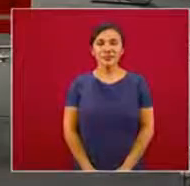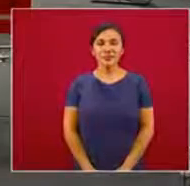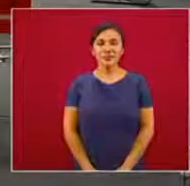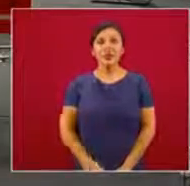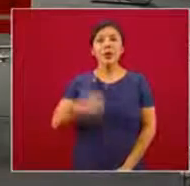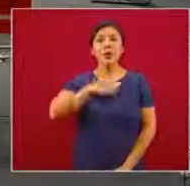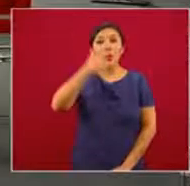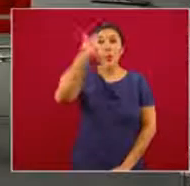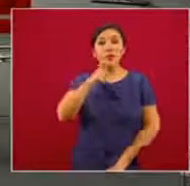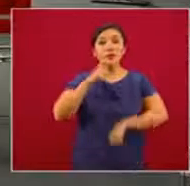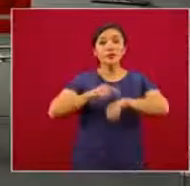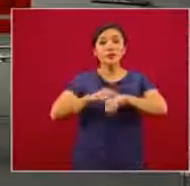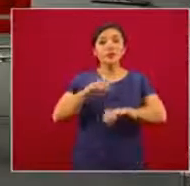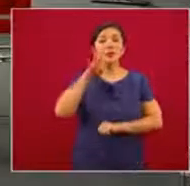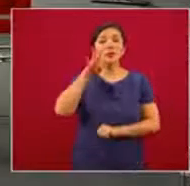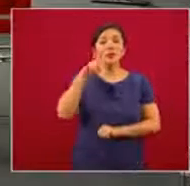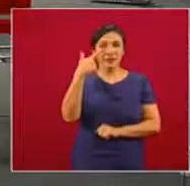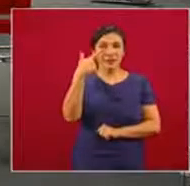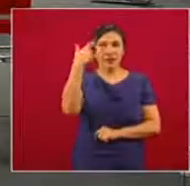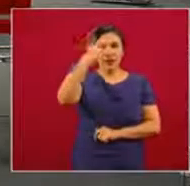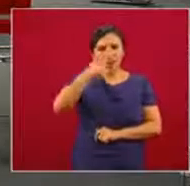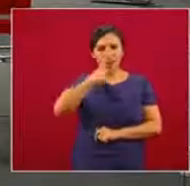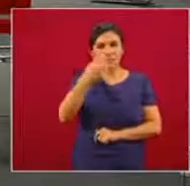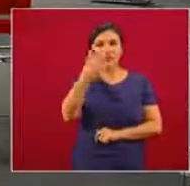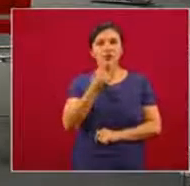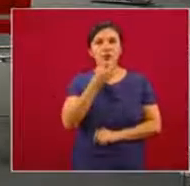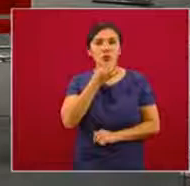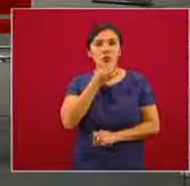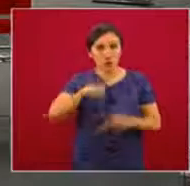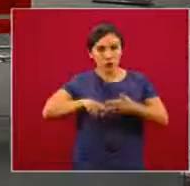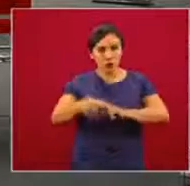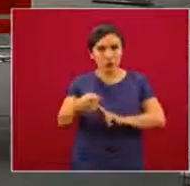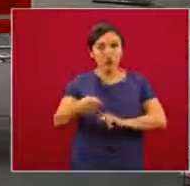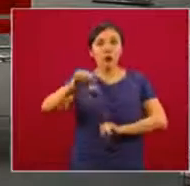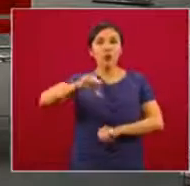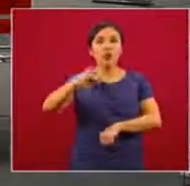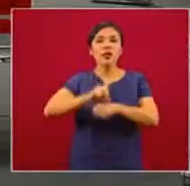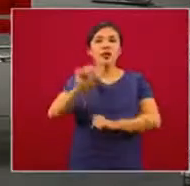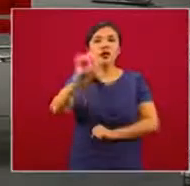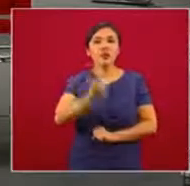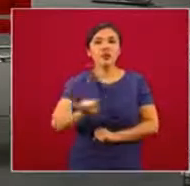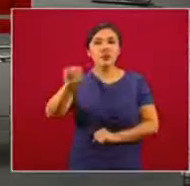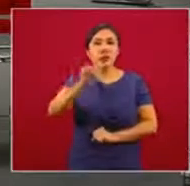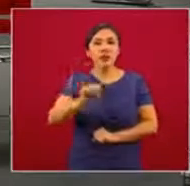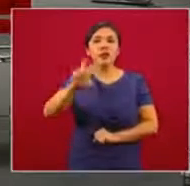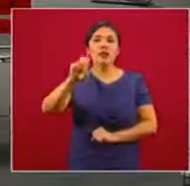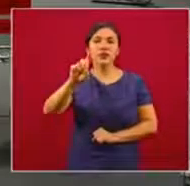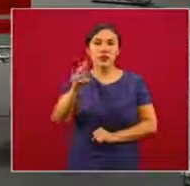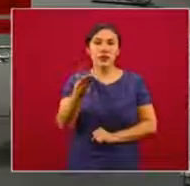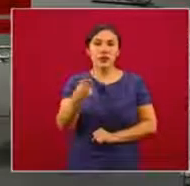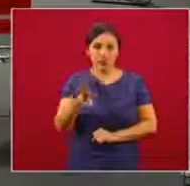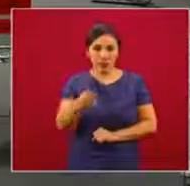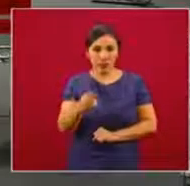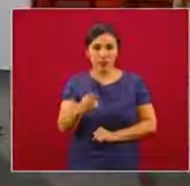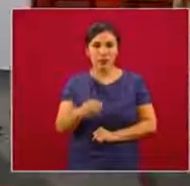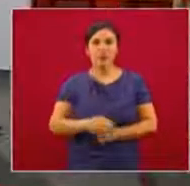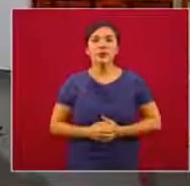Buenas noches, son las 19 horas con 3 minutos de este sábado 30 de mayo.